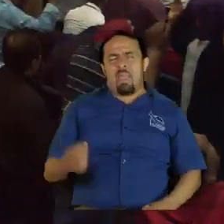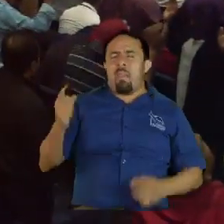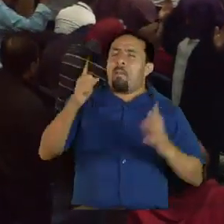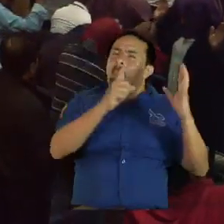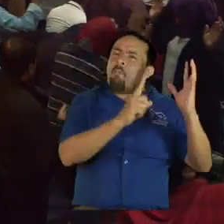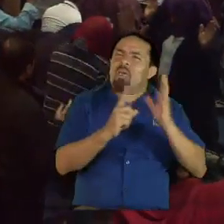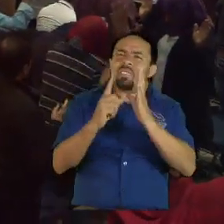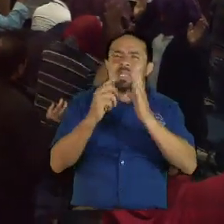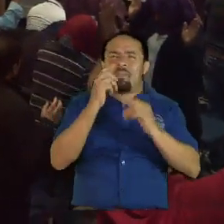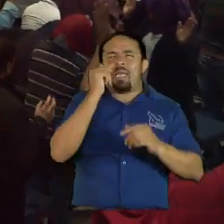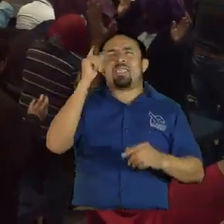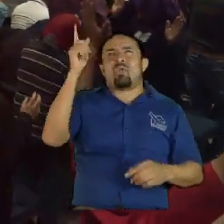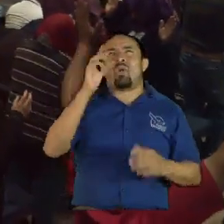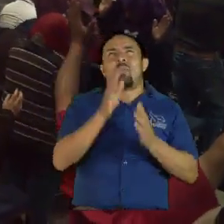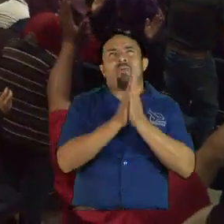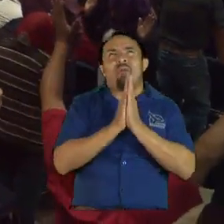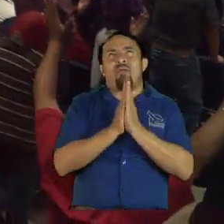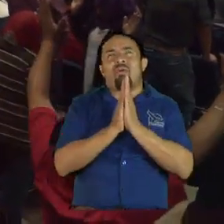Muéstramelas.